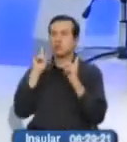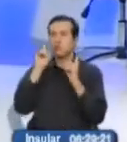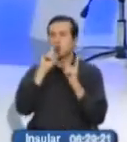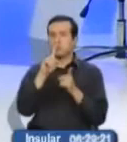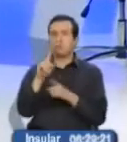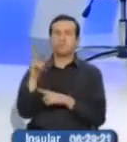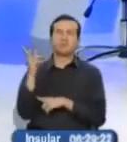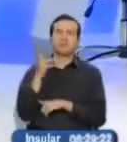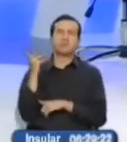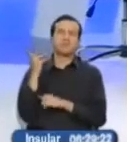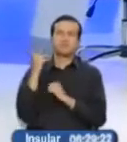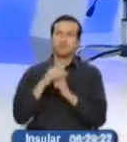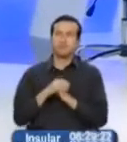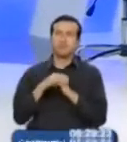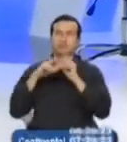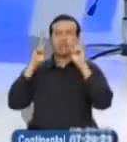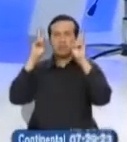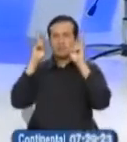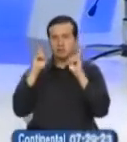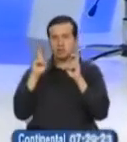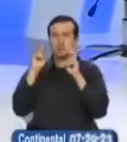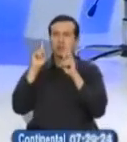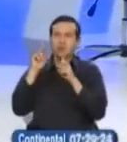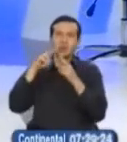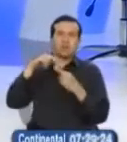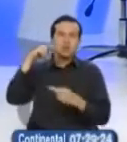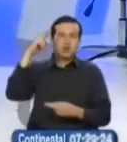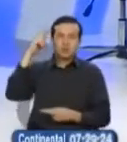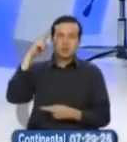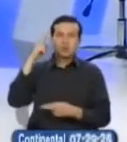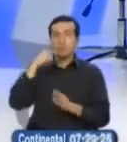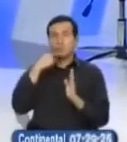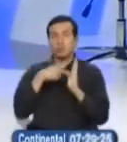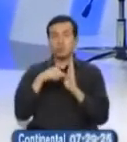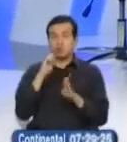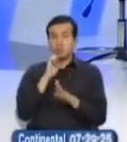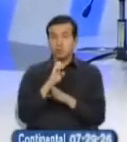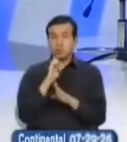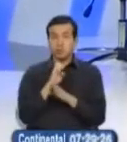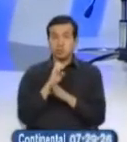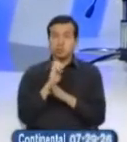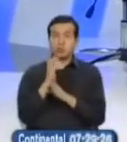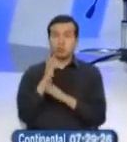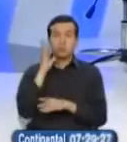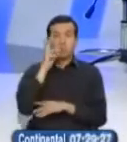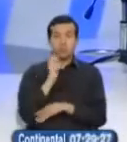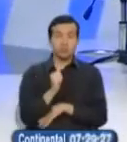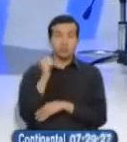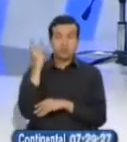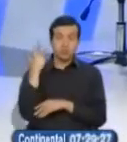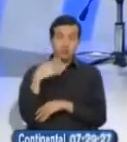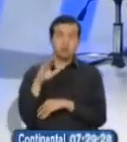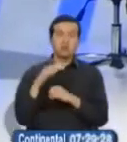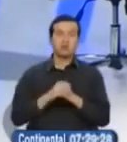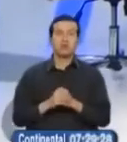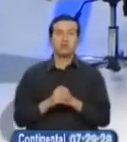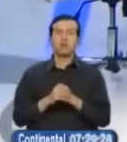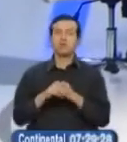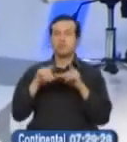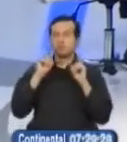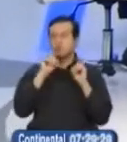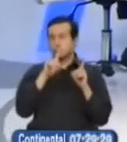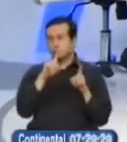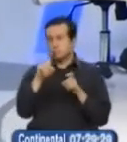consultas temáticas, regionales. Acá en el caso del Ecuador, en Cuenca se hizo una